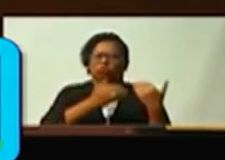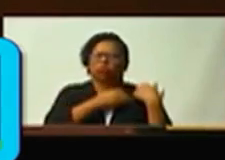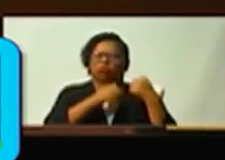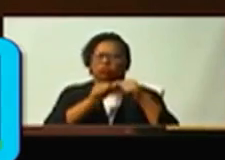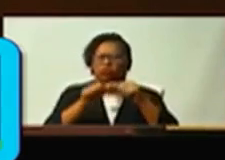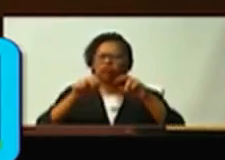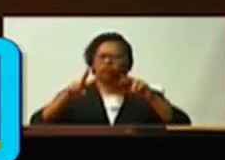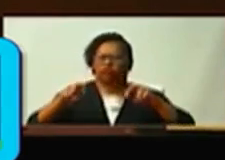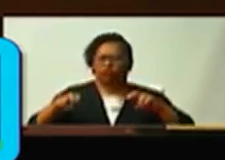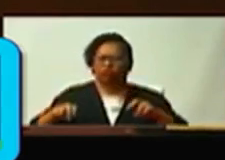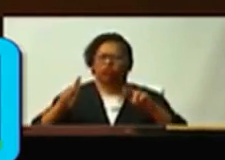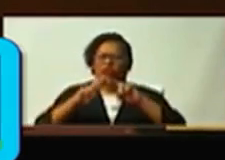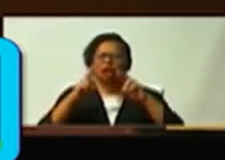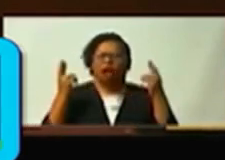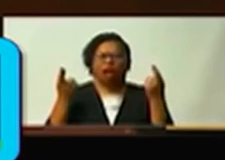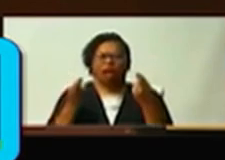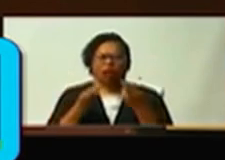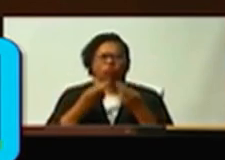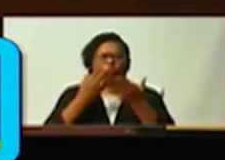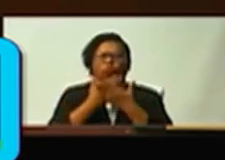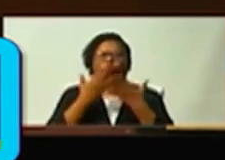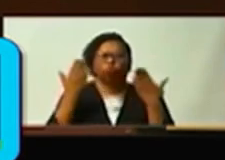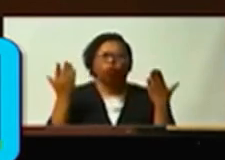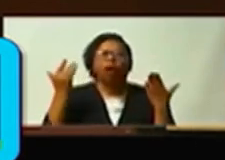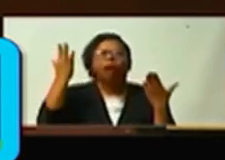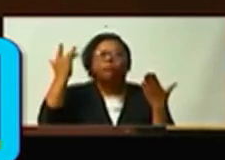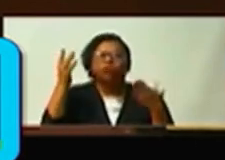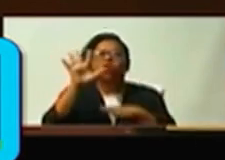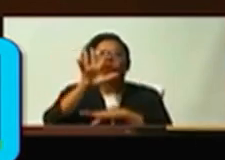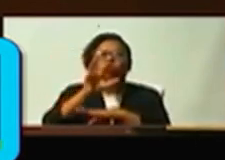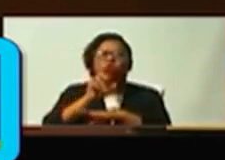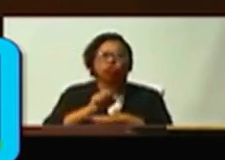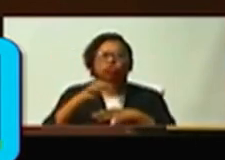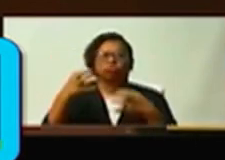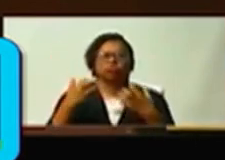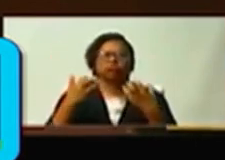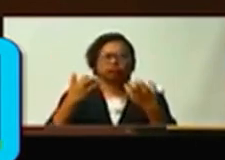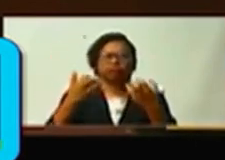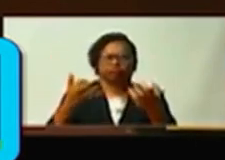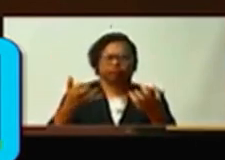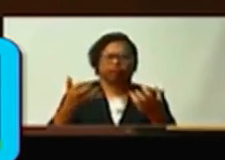en que vamos a estar sesionando los miércoles por excepción,